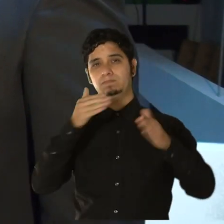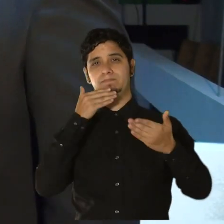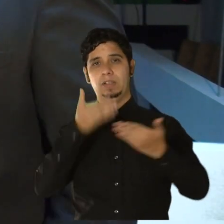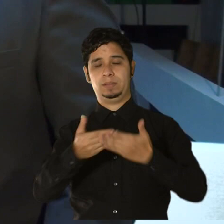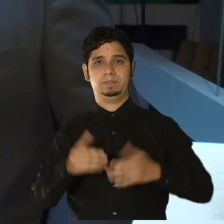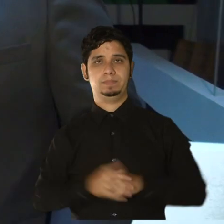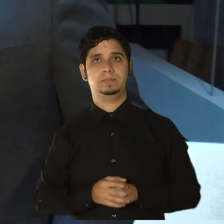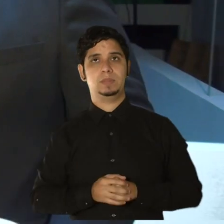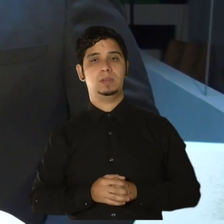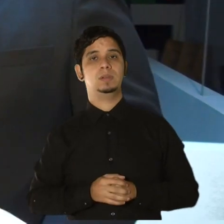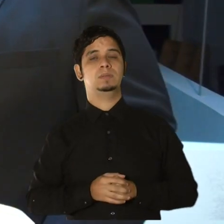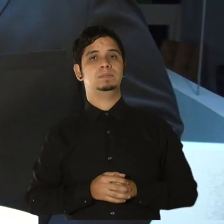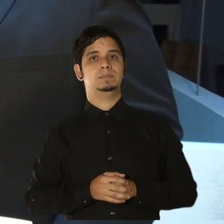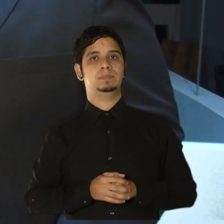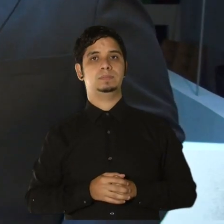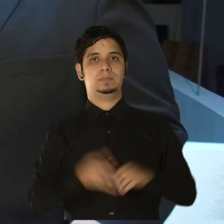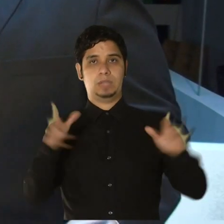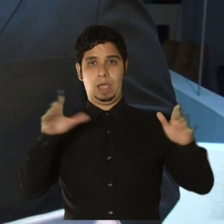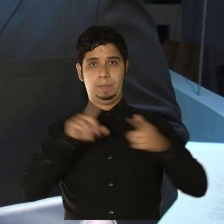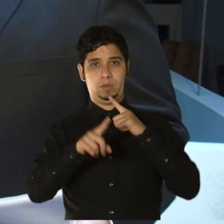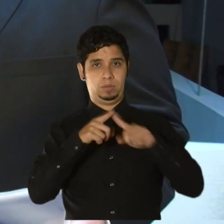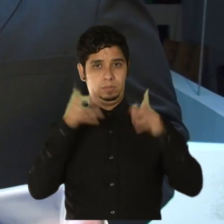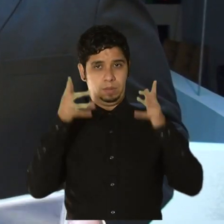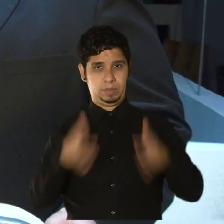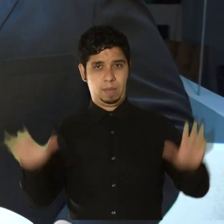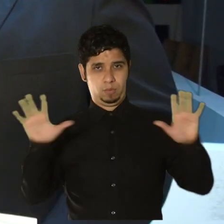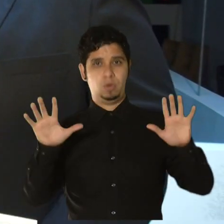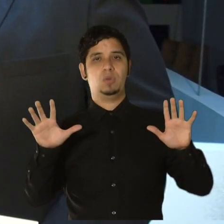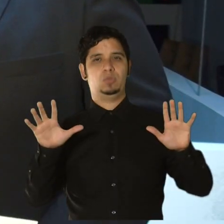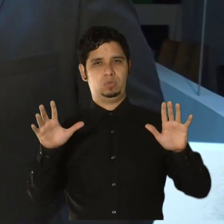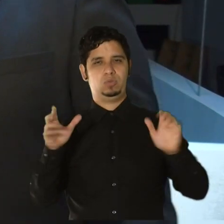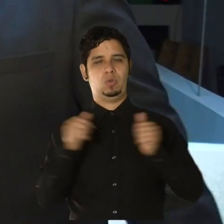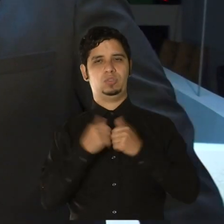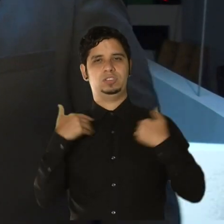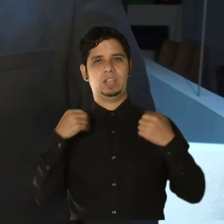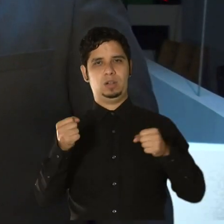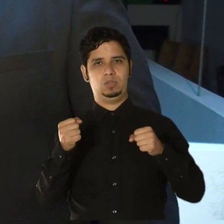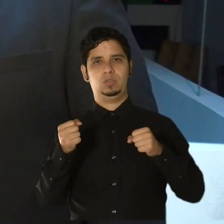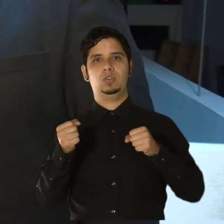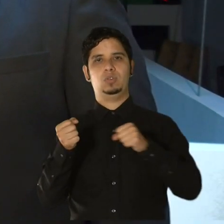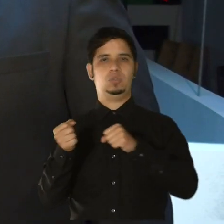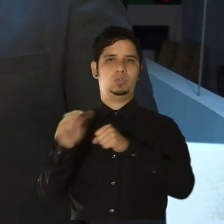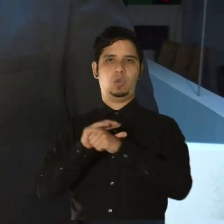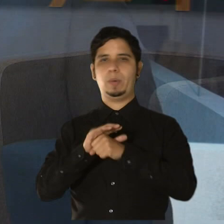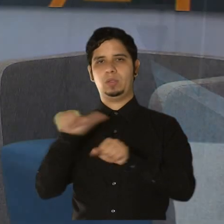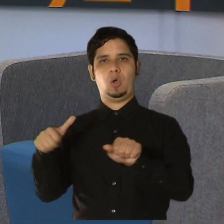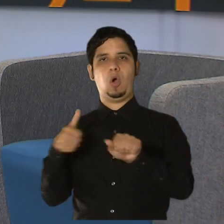¿Cómo no? De esta manera, amigos, continuamos con más de esto es Salud COVID Update.